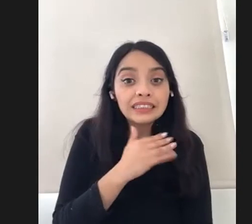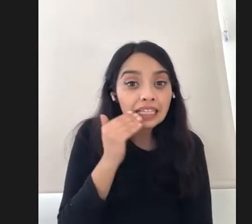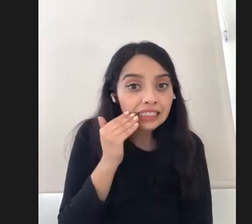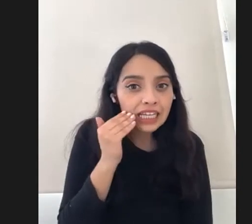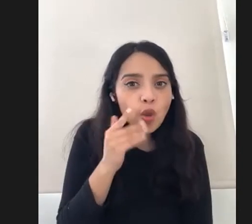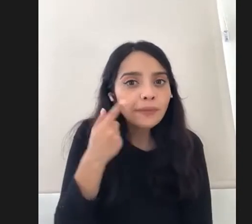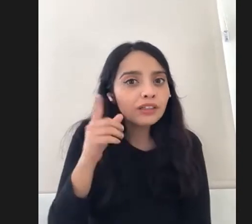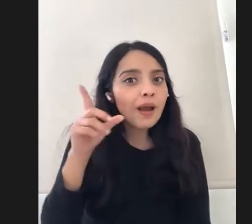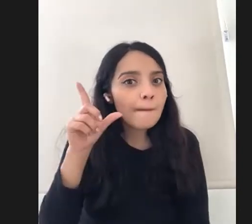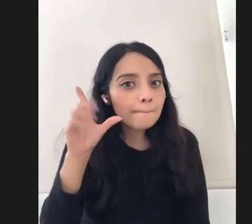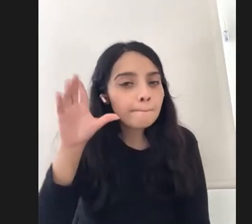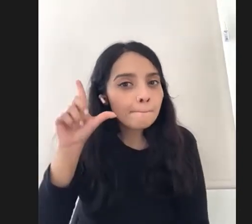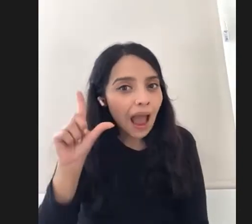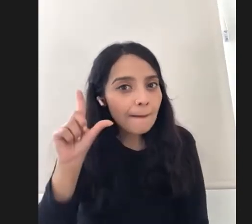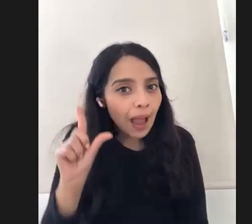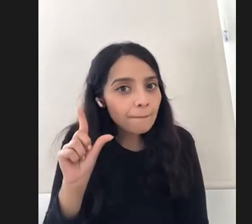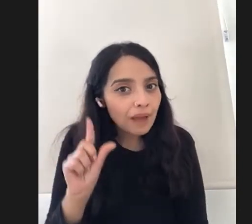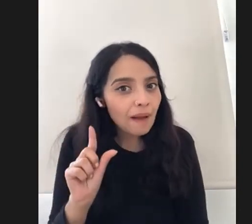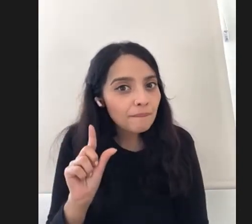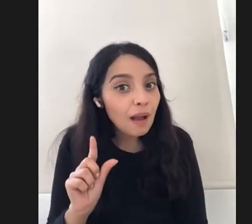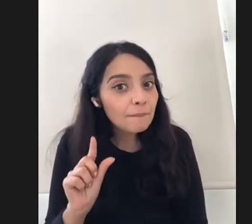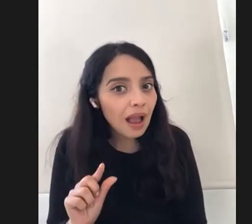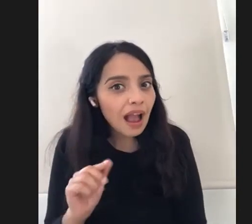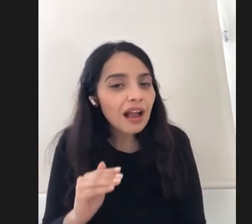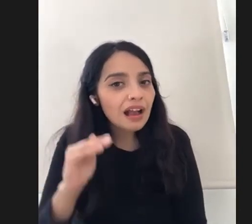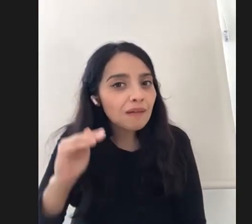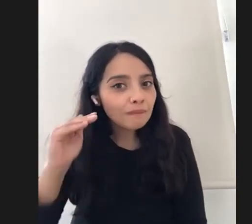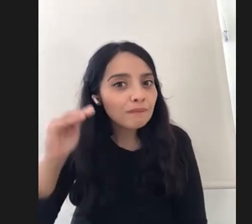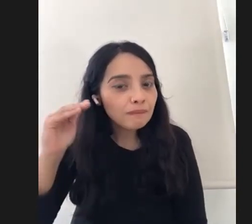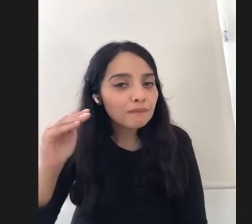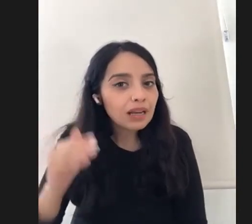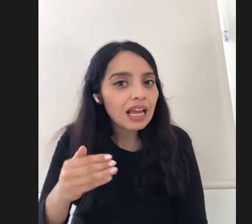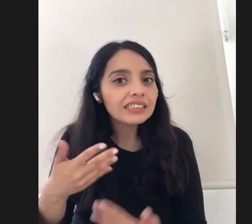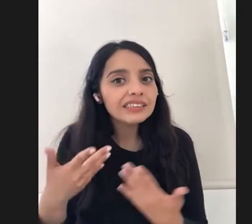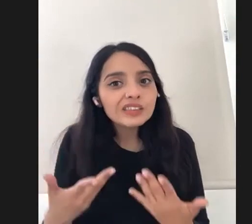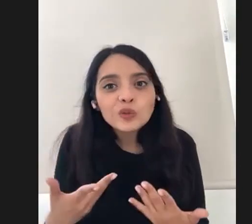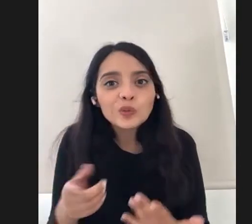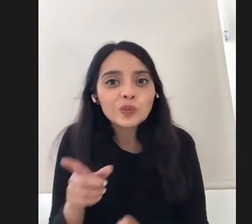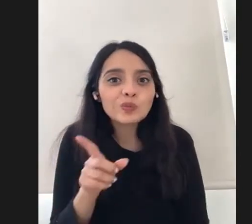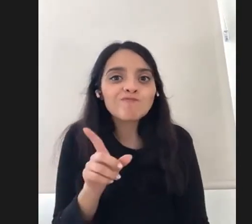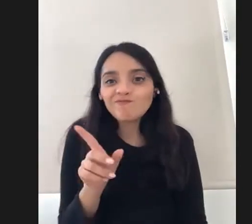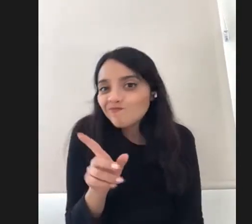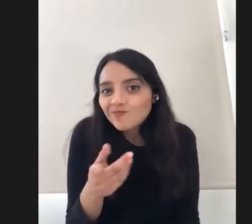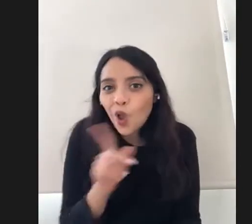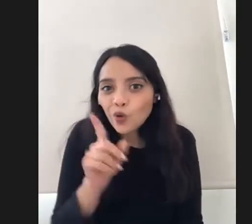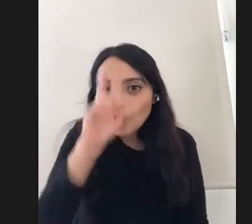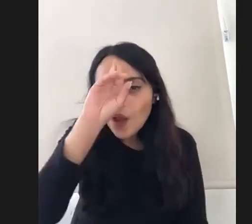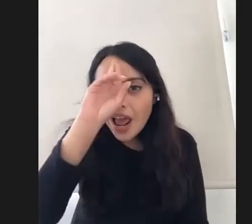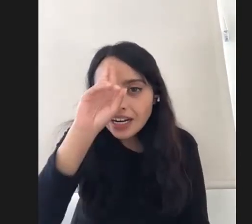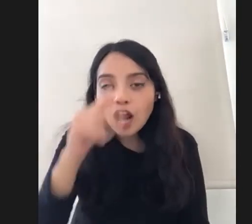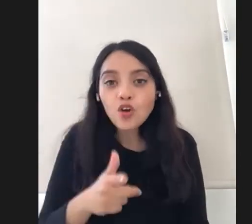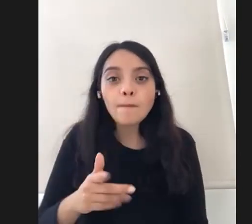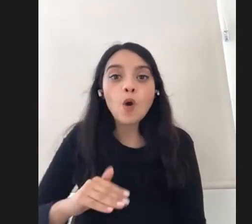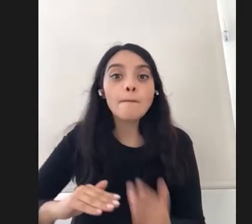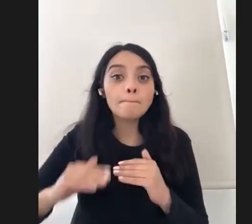nos cuesta más cambiar cosas sinápticamente en el cerebro. Entonces, no es de extrañarse que mientras mayor es la